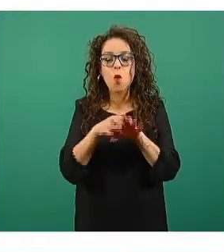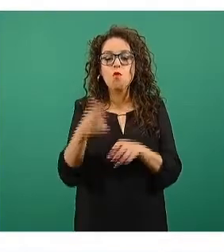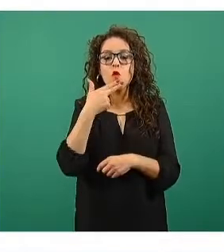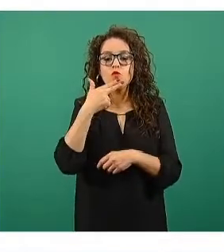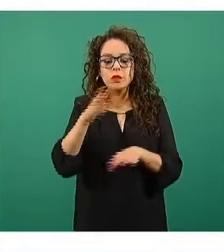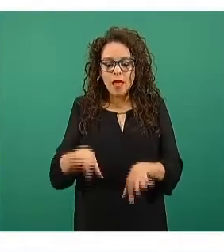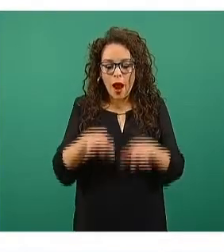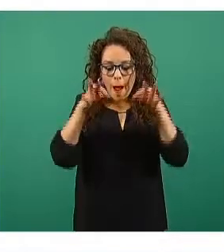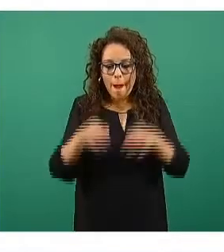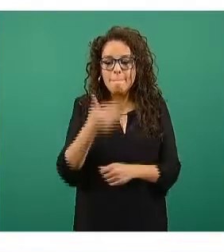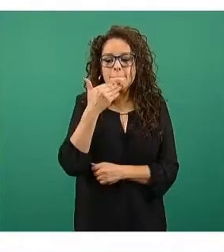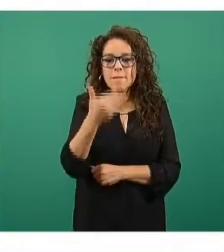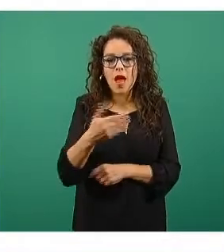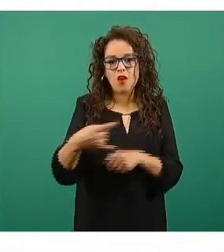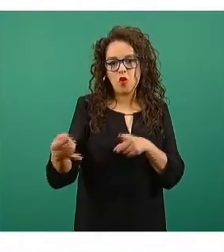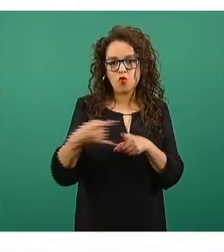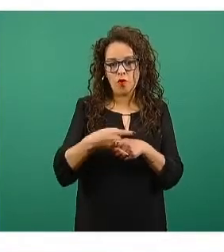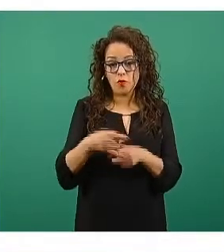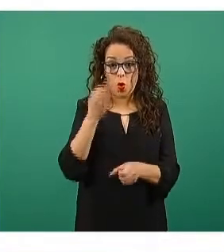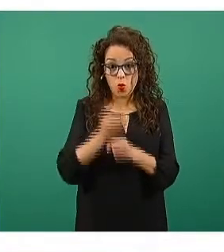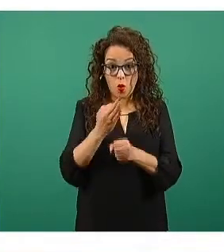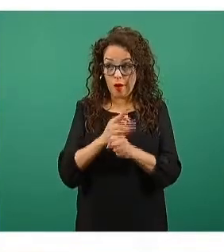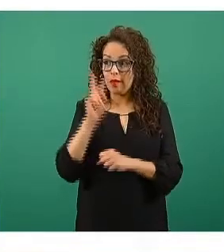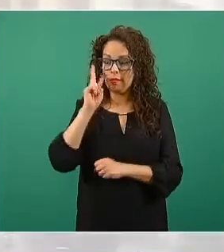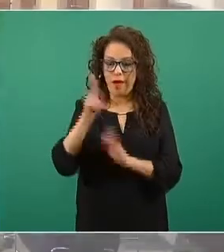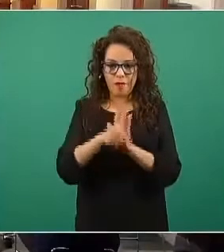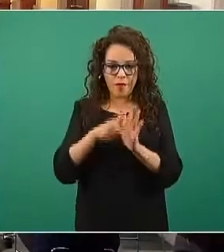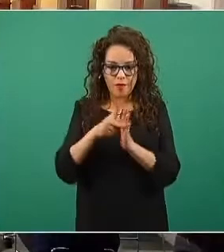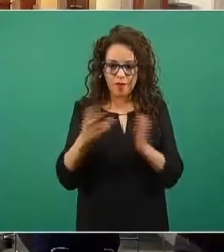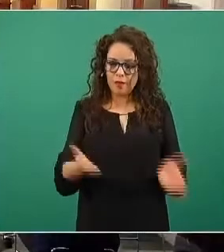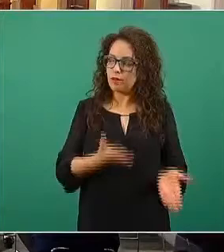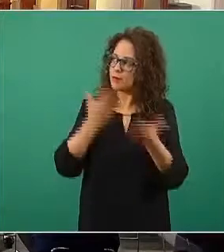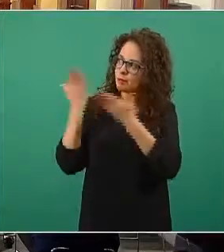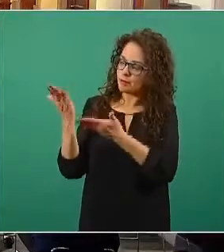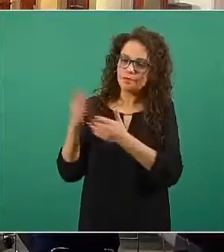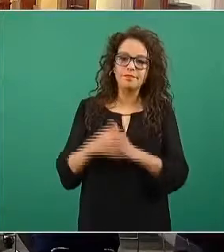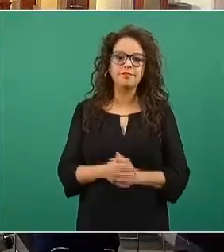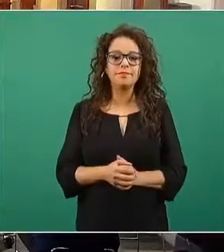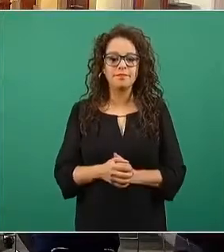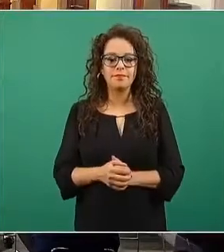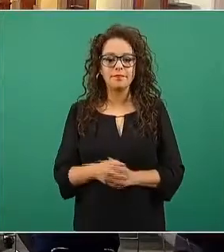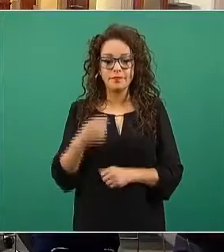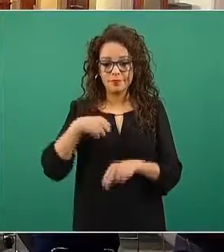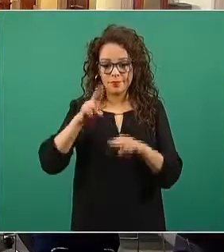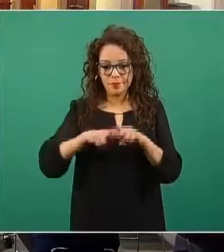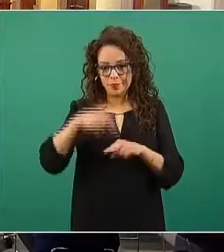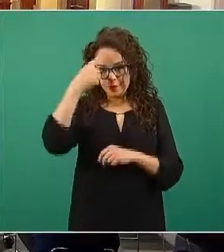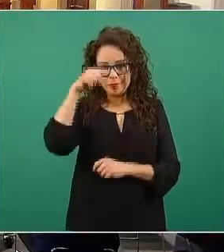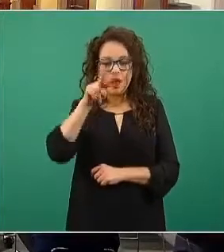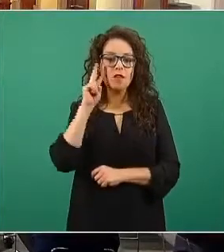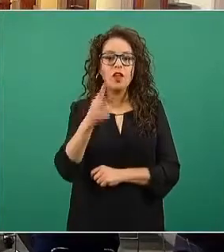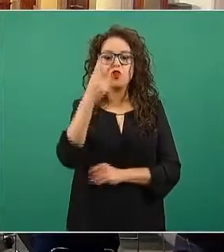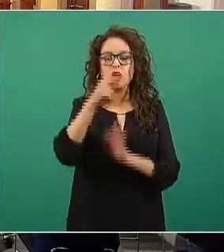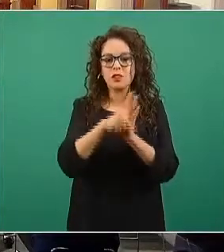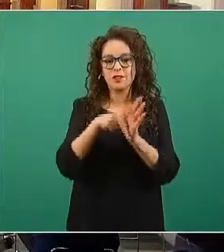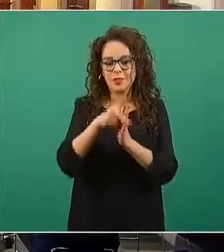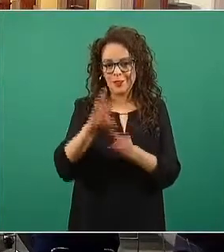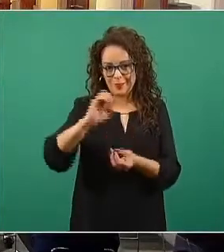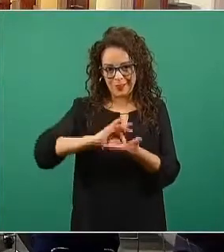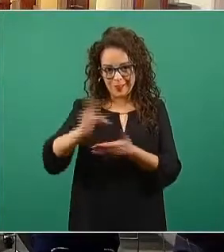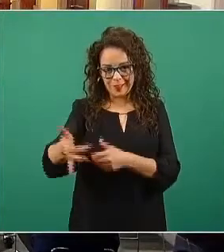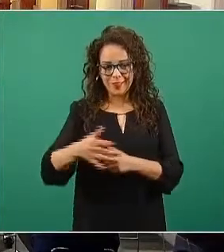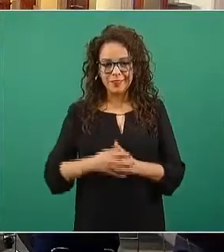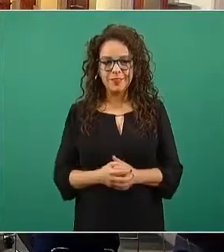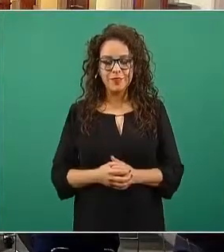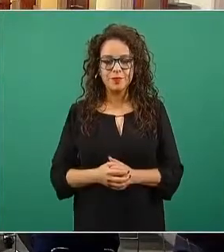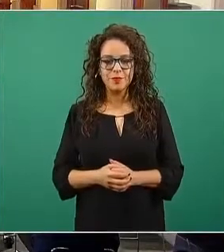condón que vamos a presentar a continuación. Por favor, voy a tomar el lugar para que se vean los dos videos. Gracias.